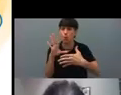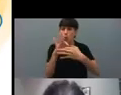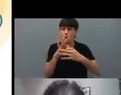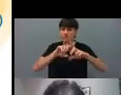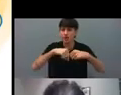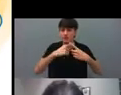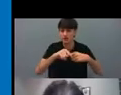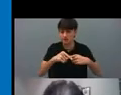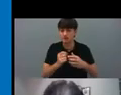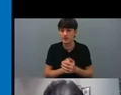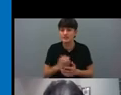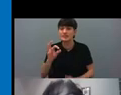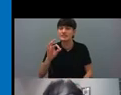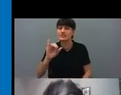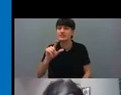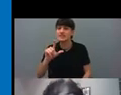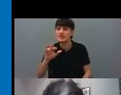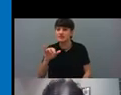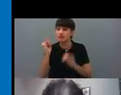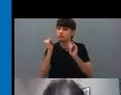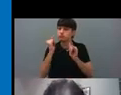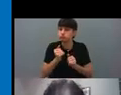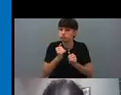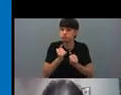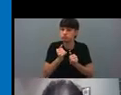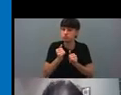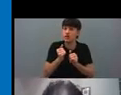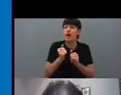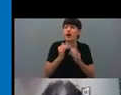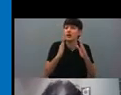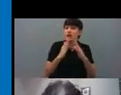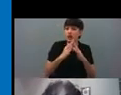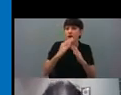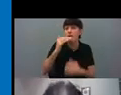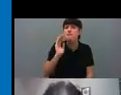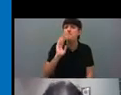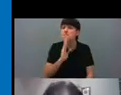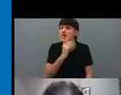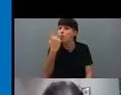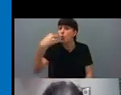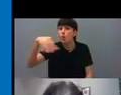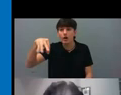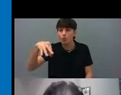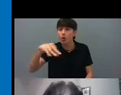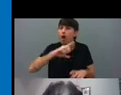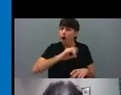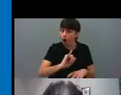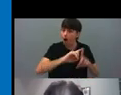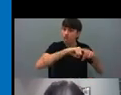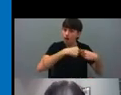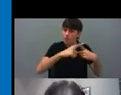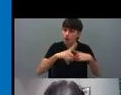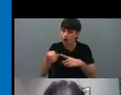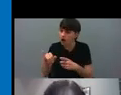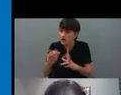mi casa, no solo encontró una madre, sino que encontró toda una familia que desde el minuto uno